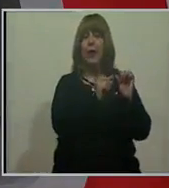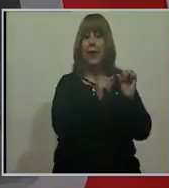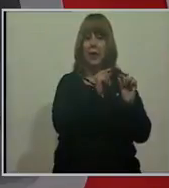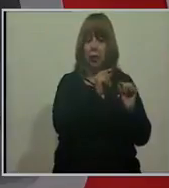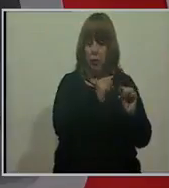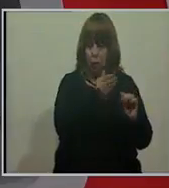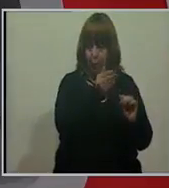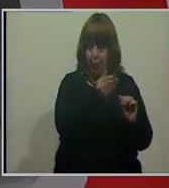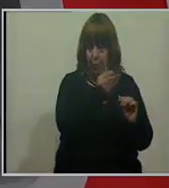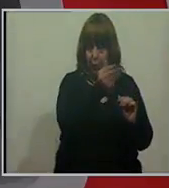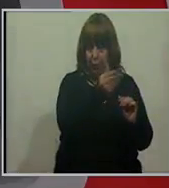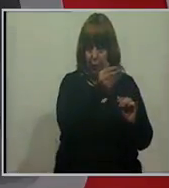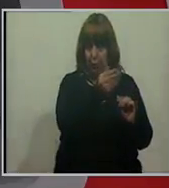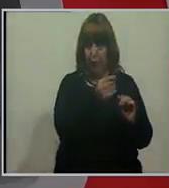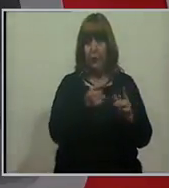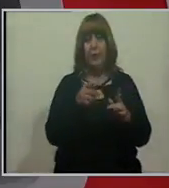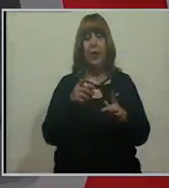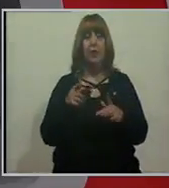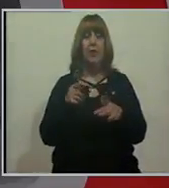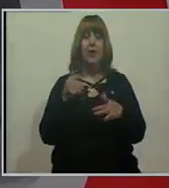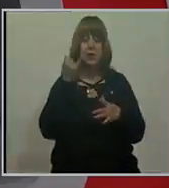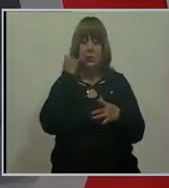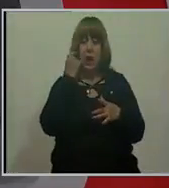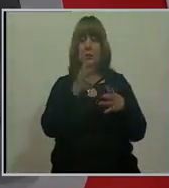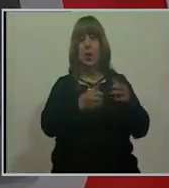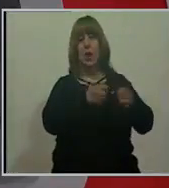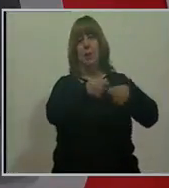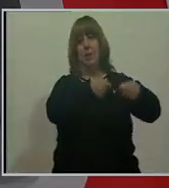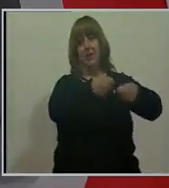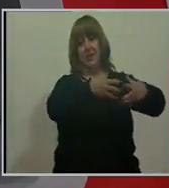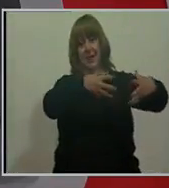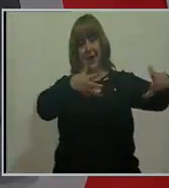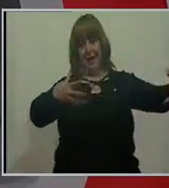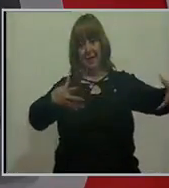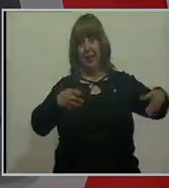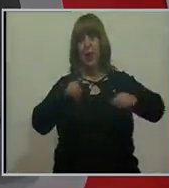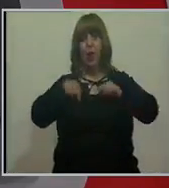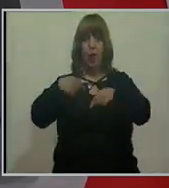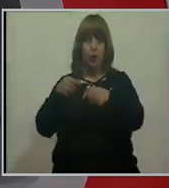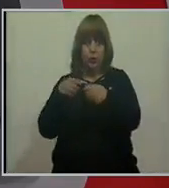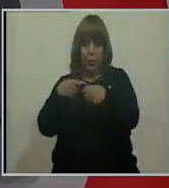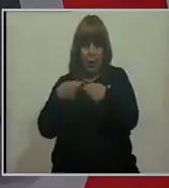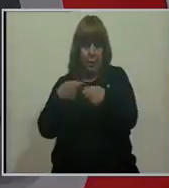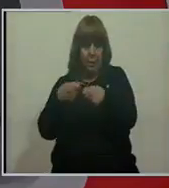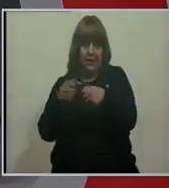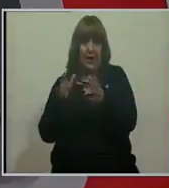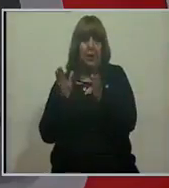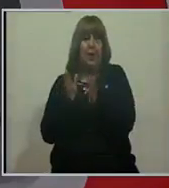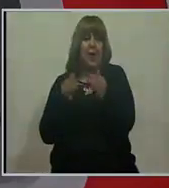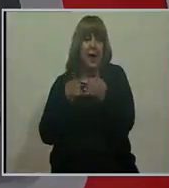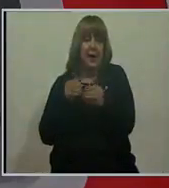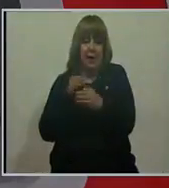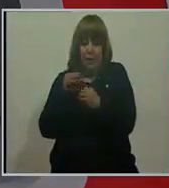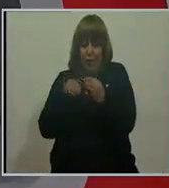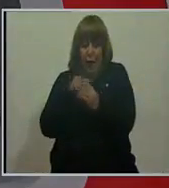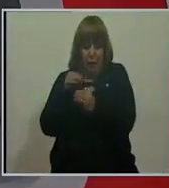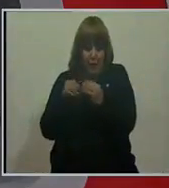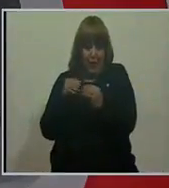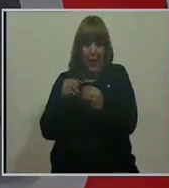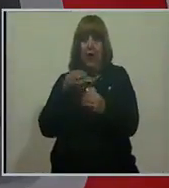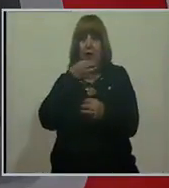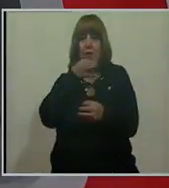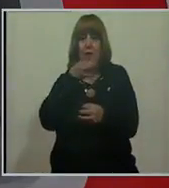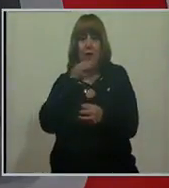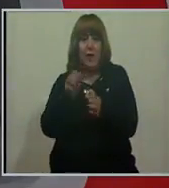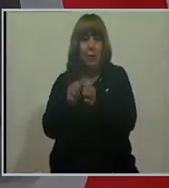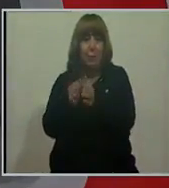que son pequeños, que claro. trabajan en la familia, que no tienen... Claro, una empresa familiar, por ejemplo, claro. una empresa de